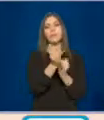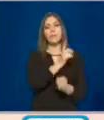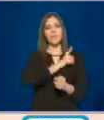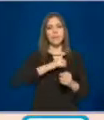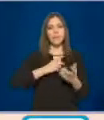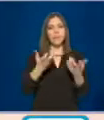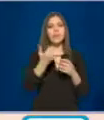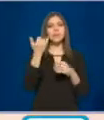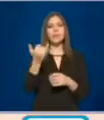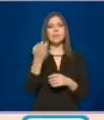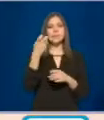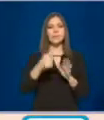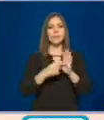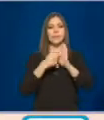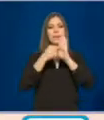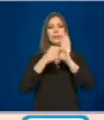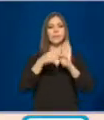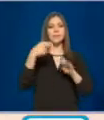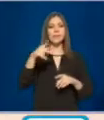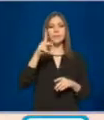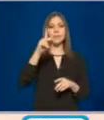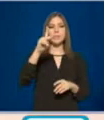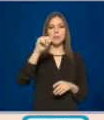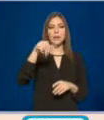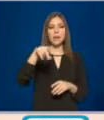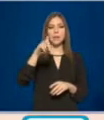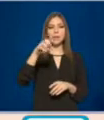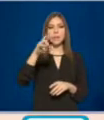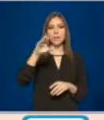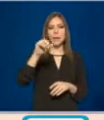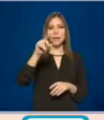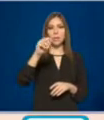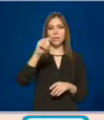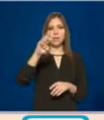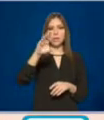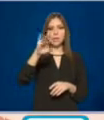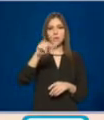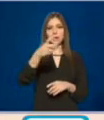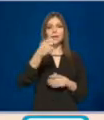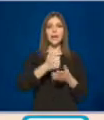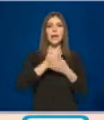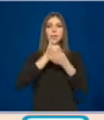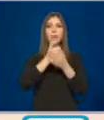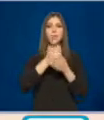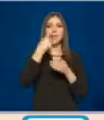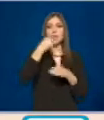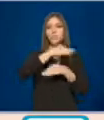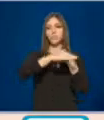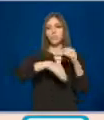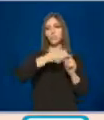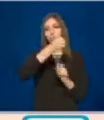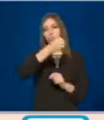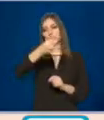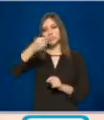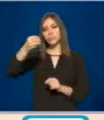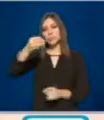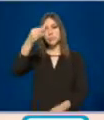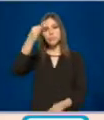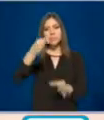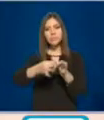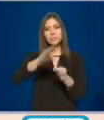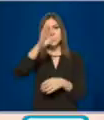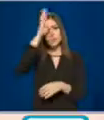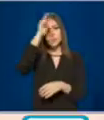un documento que nos va a servir para poder llevar todo en orden y cumplir nuestras metas y